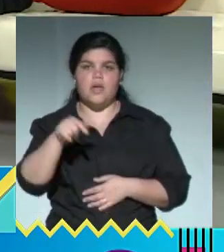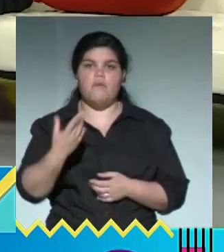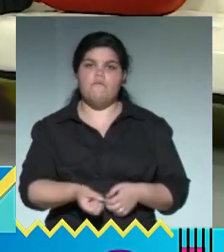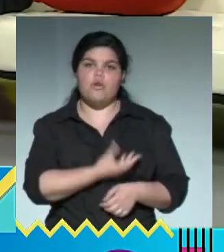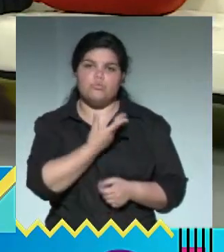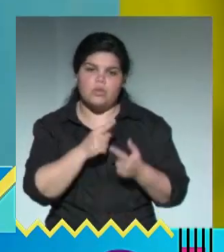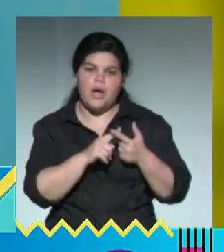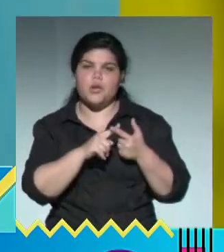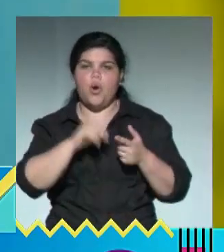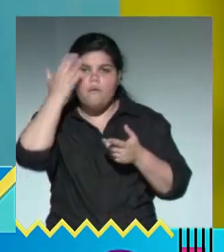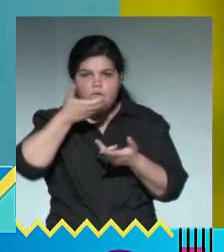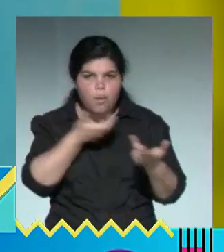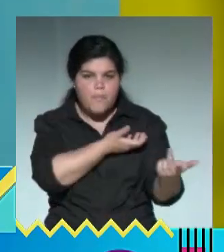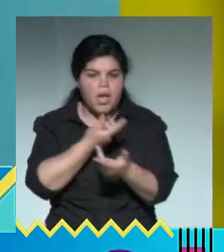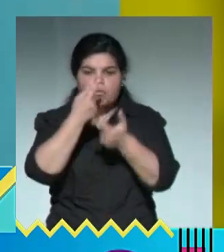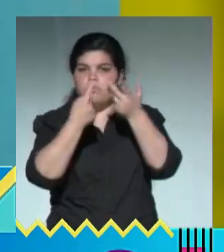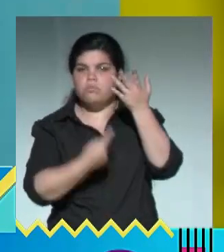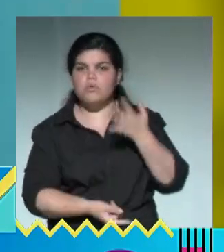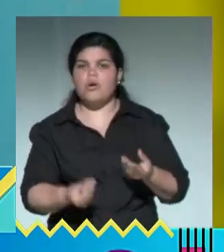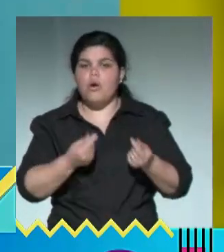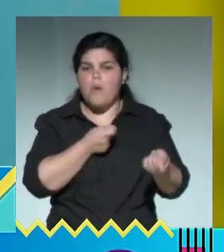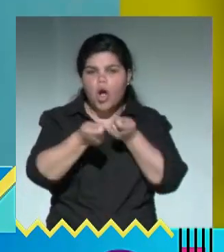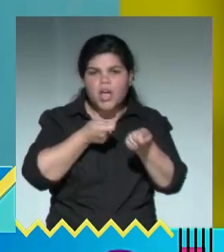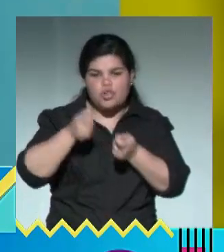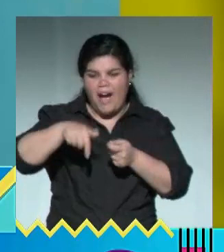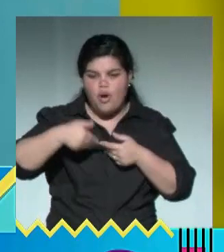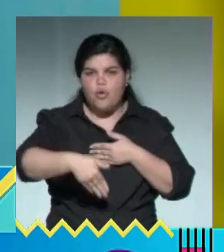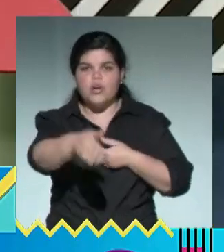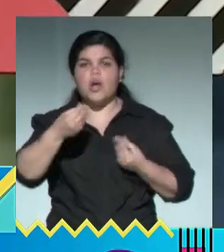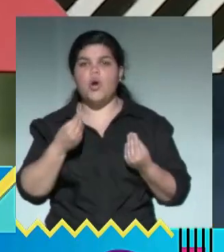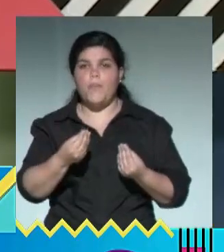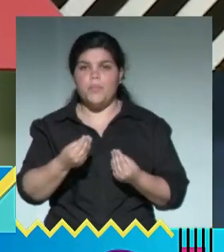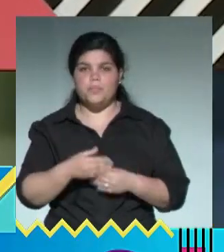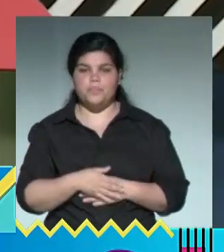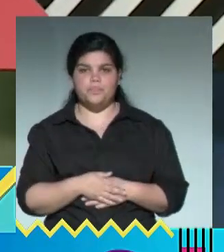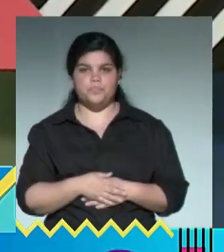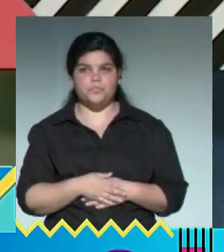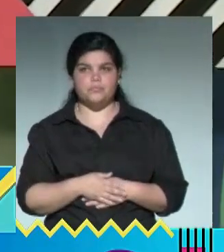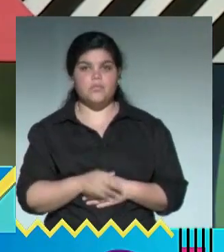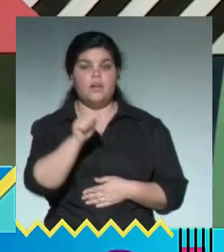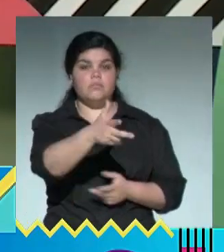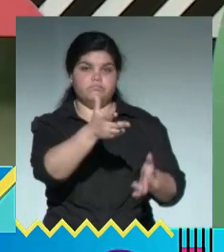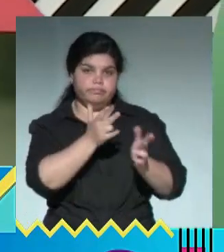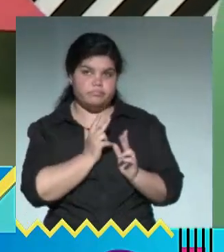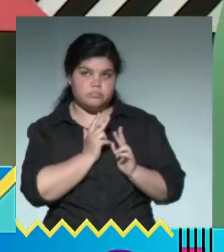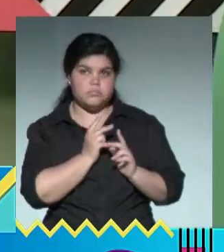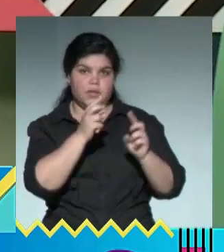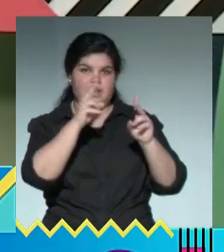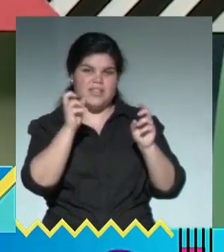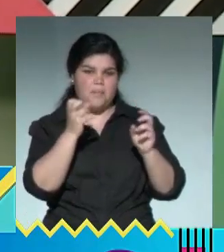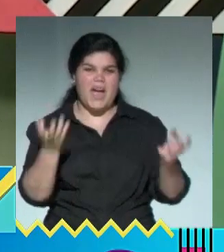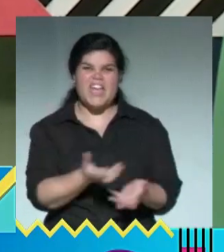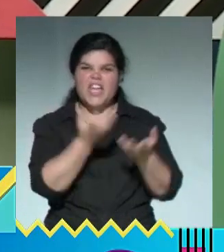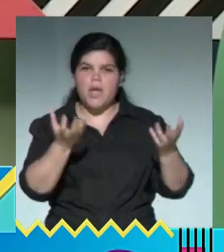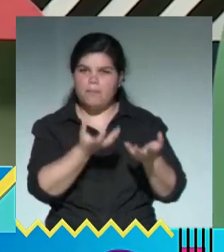voluntarios, de los bomberos, ¿cómo se puede empezar a gestionar algo ahora? Bueno, yo con respecto a lo que vos planteás de las quemas, ¿no? Las